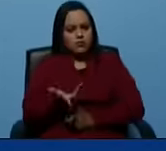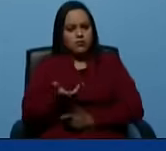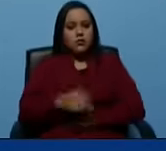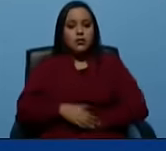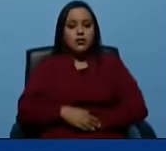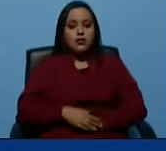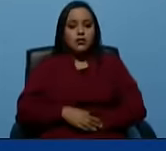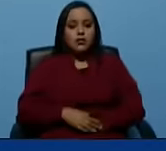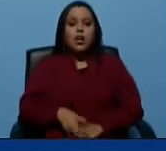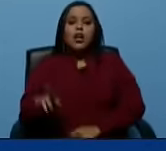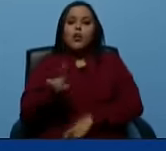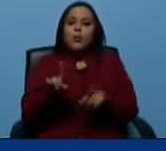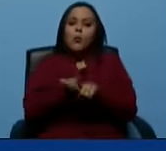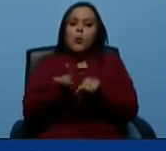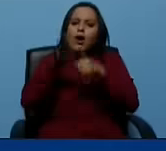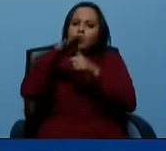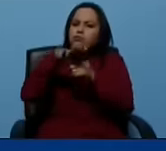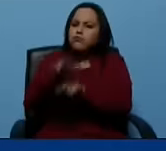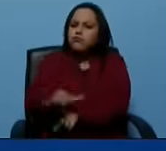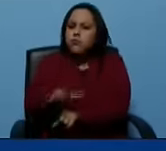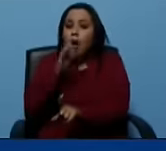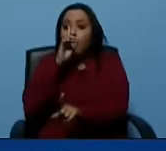una neocolonia?